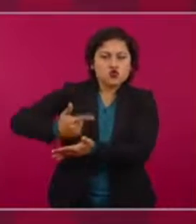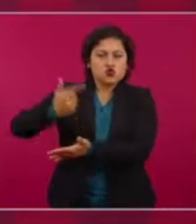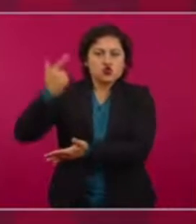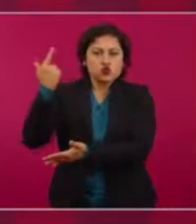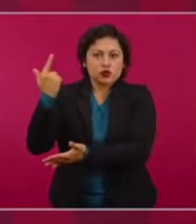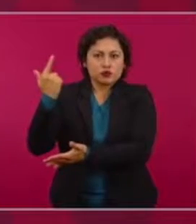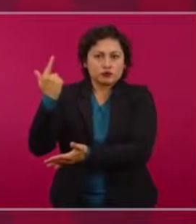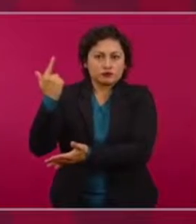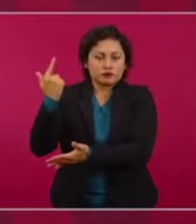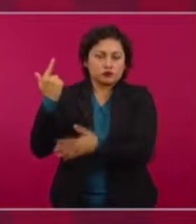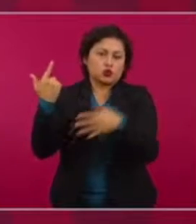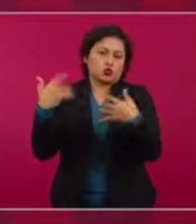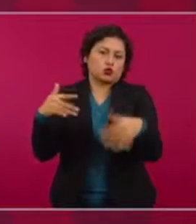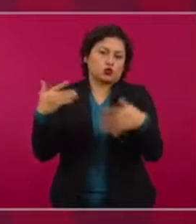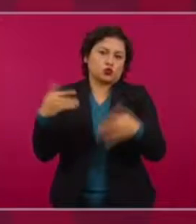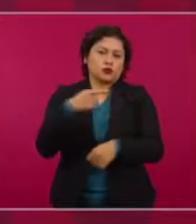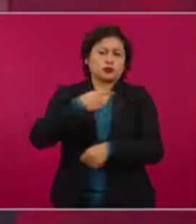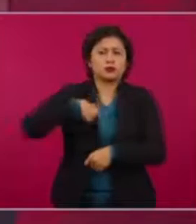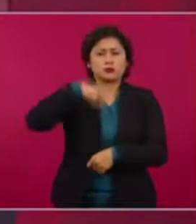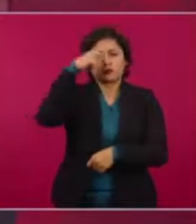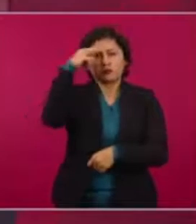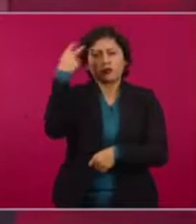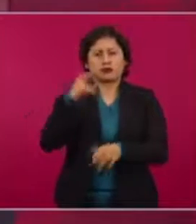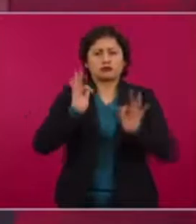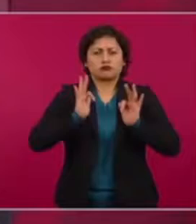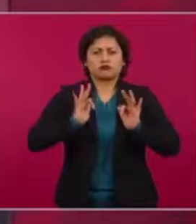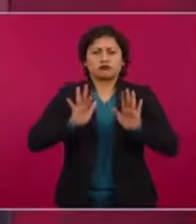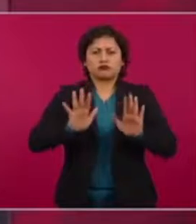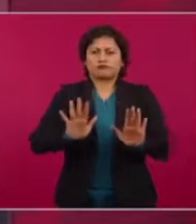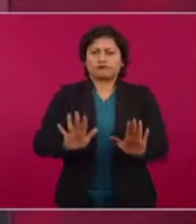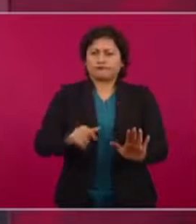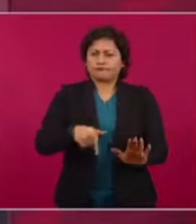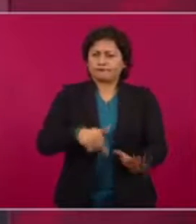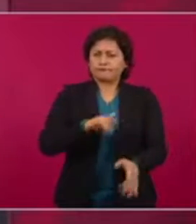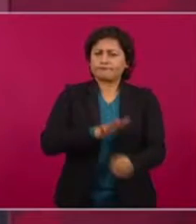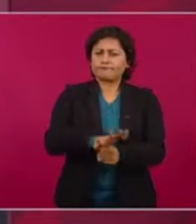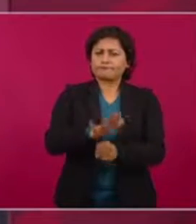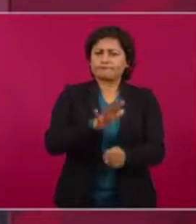Rusia y Estados Unidos o otros países